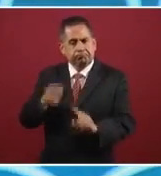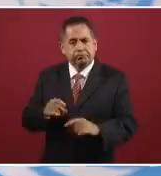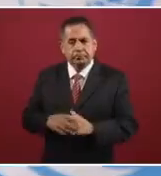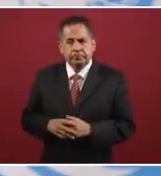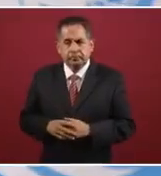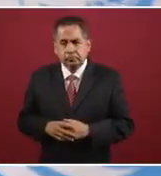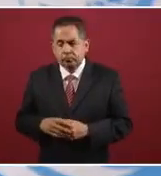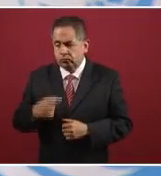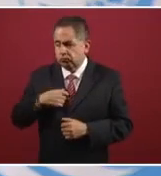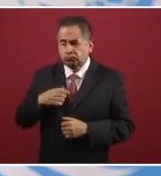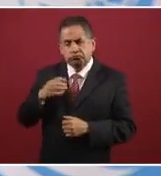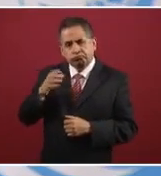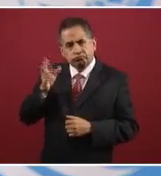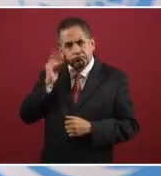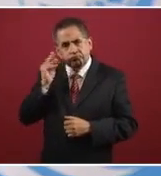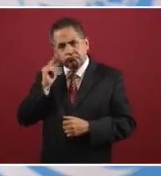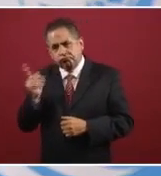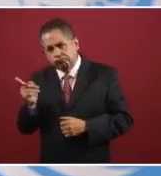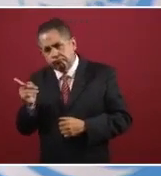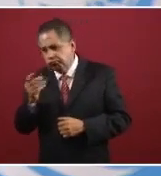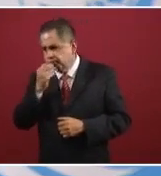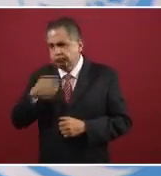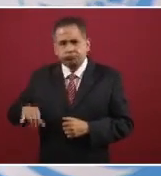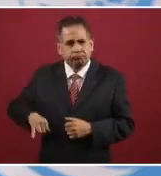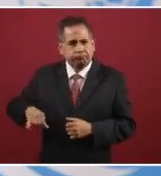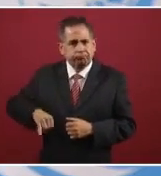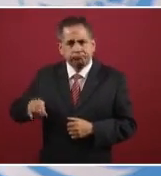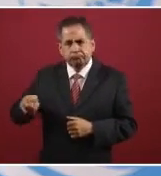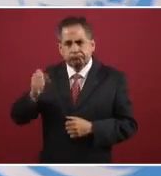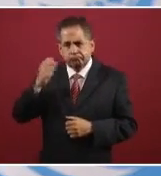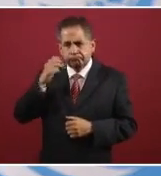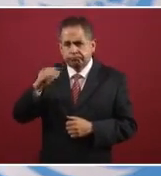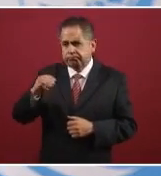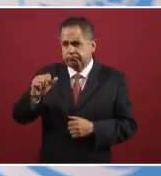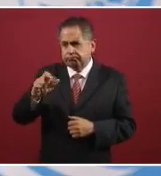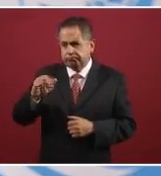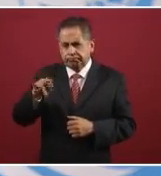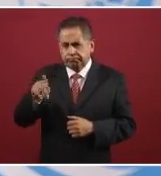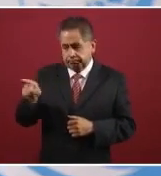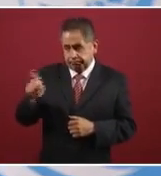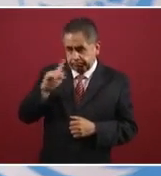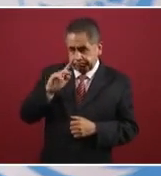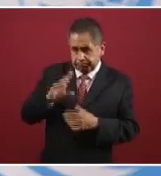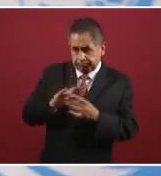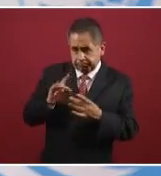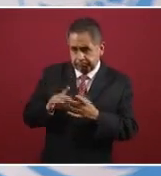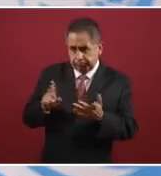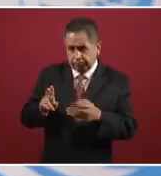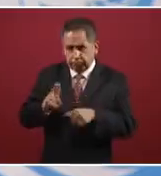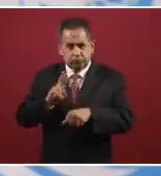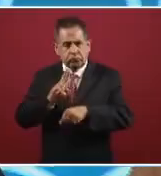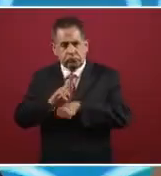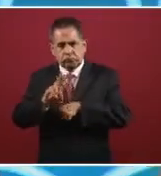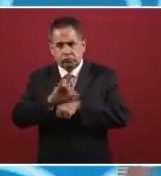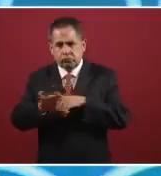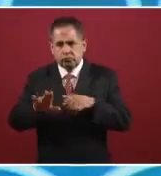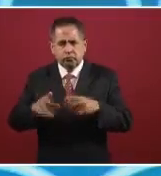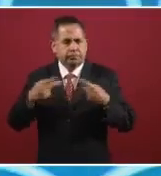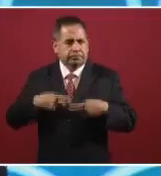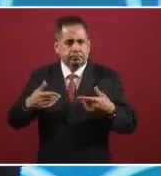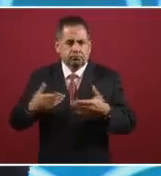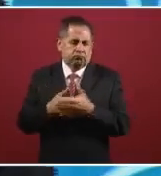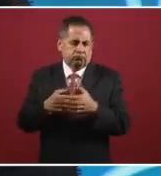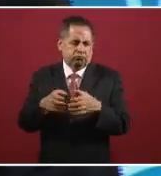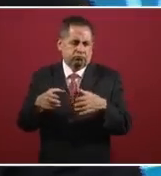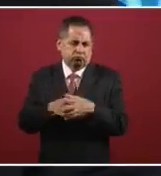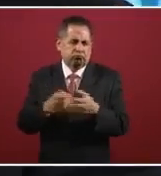estaba escuchando la muy interesante intervención de Marina. Sí, Uruguay es un país que tiene una población